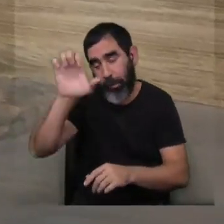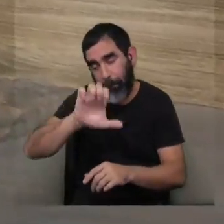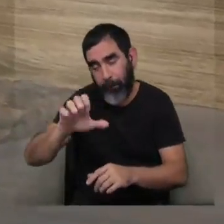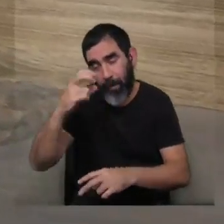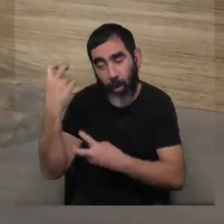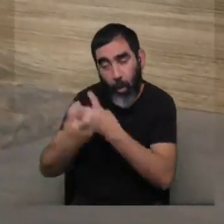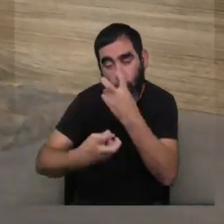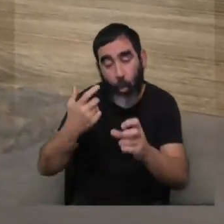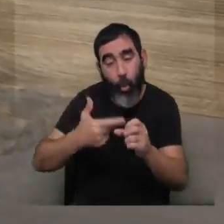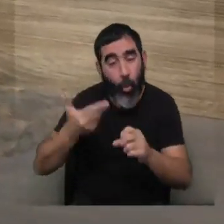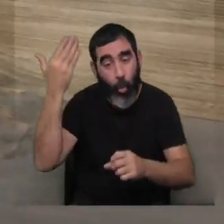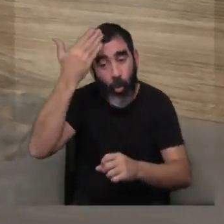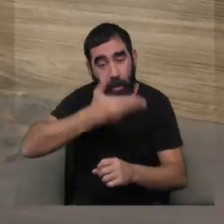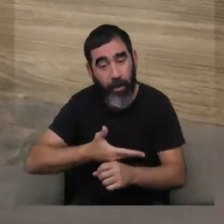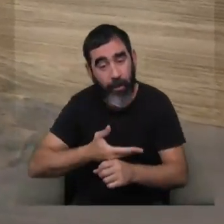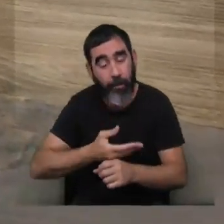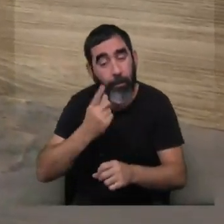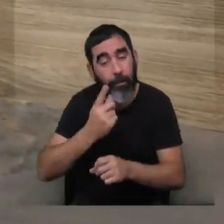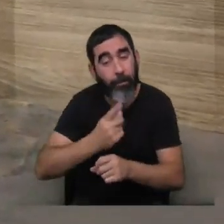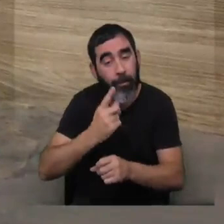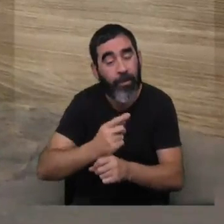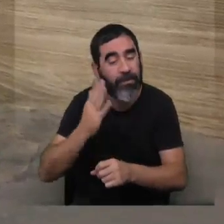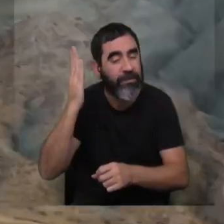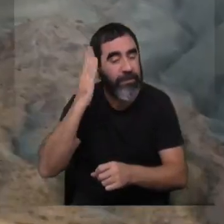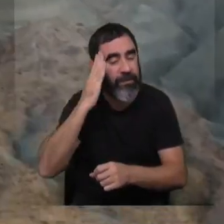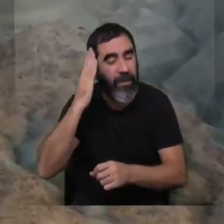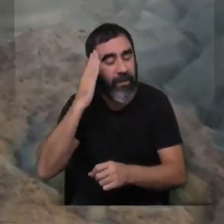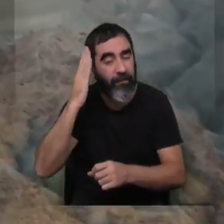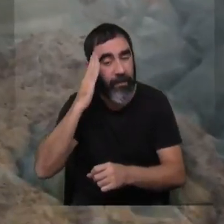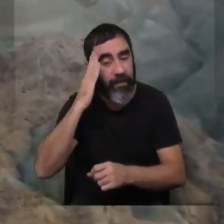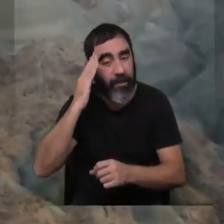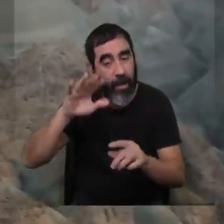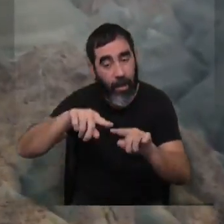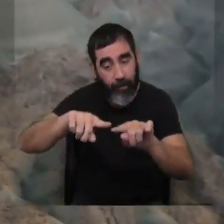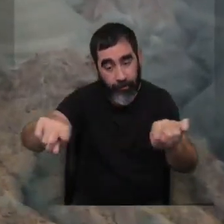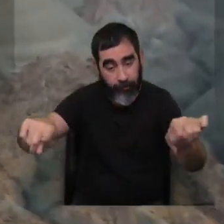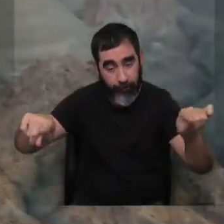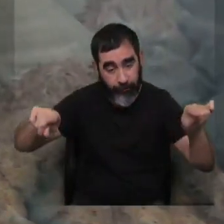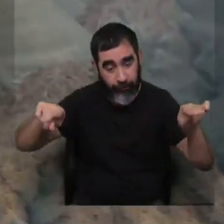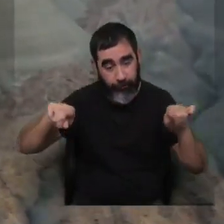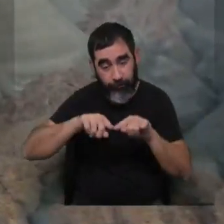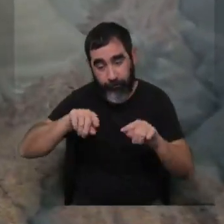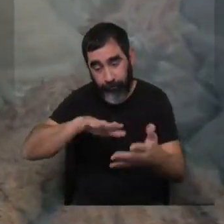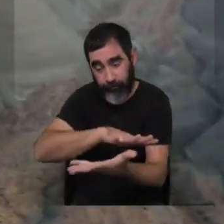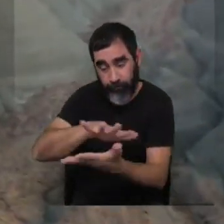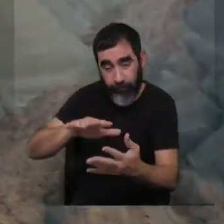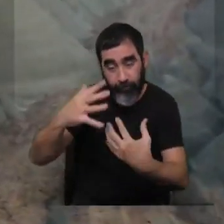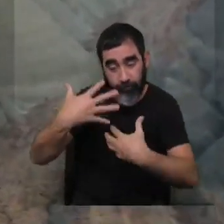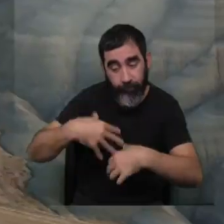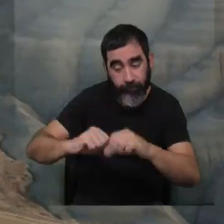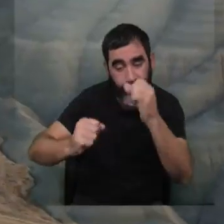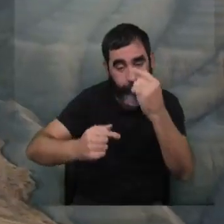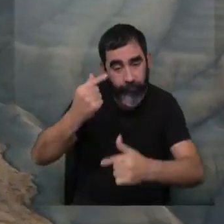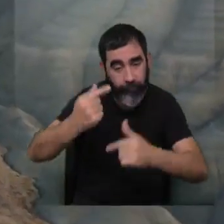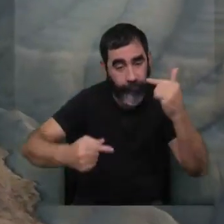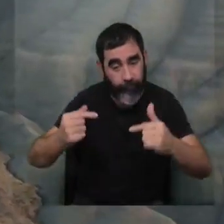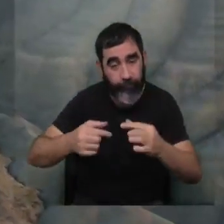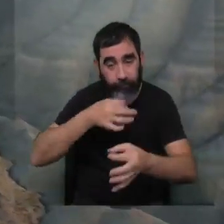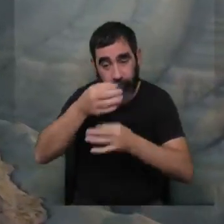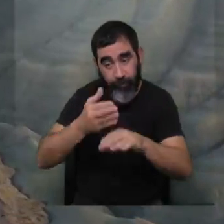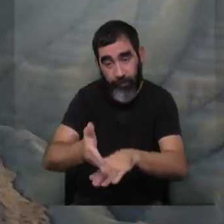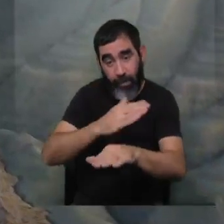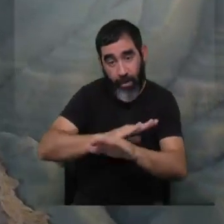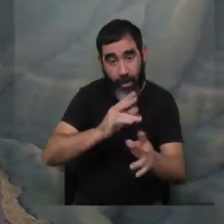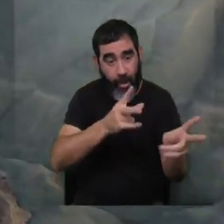busca petróleo, lo que hace es intentar determinar en un área, tratar de encontrar esos elementos que yo les acabo de